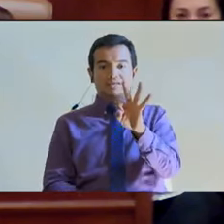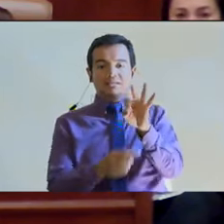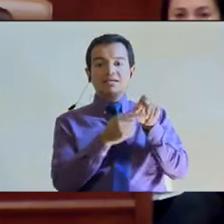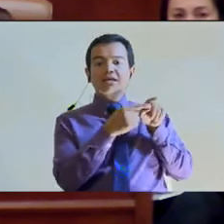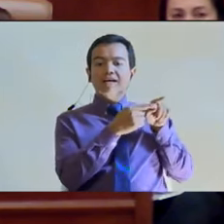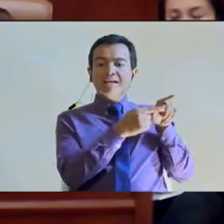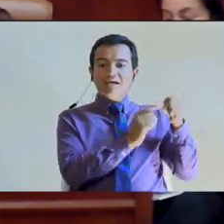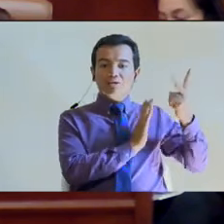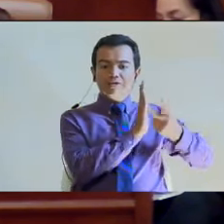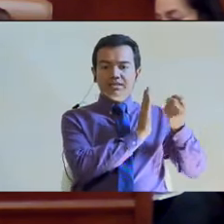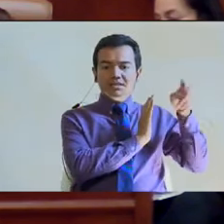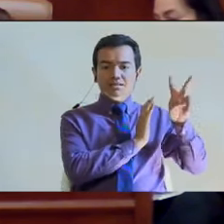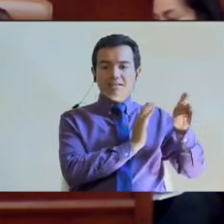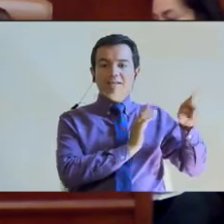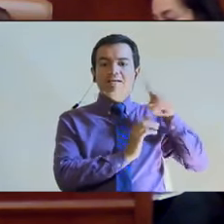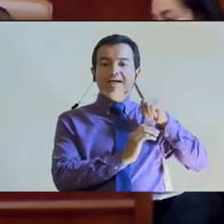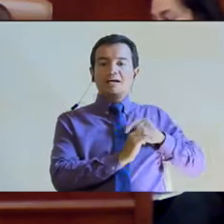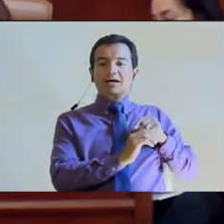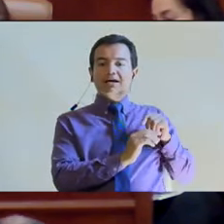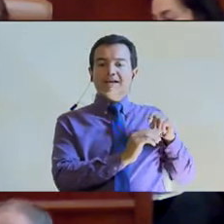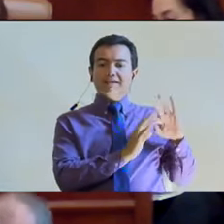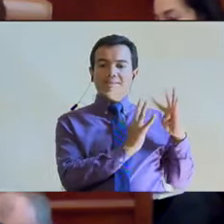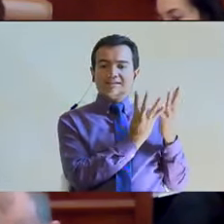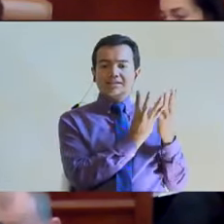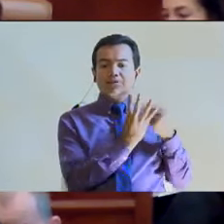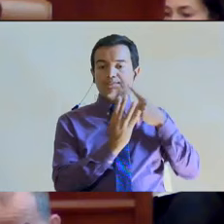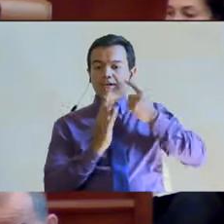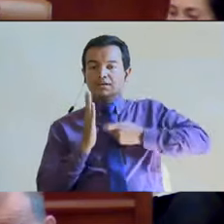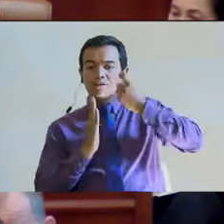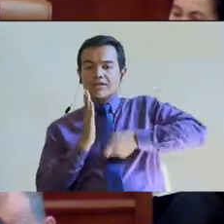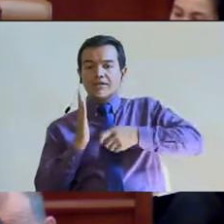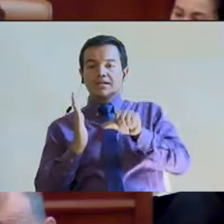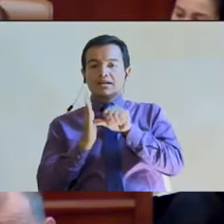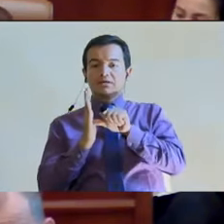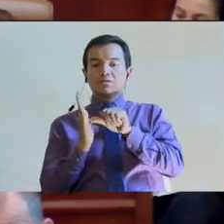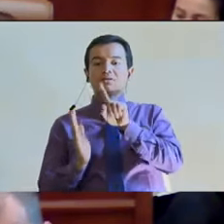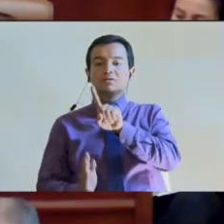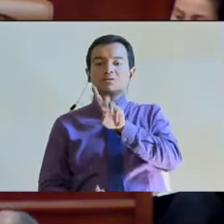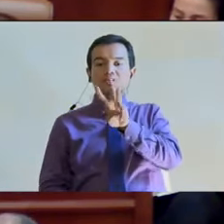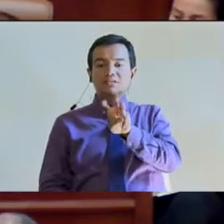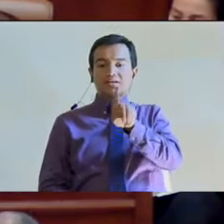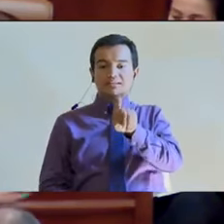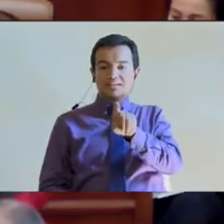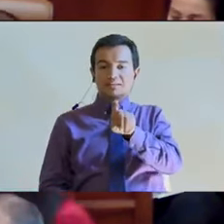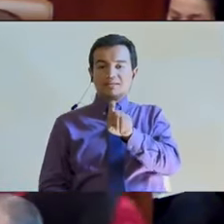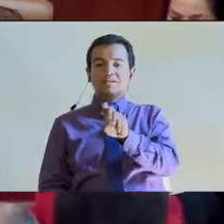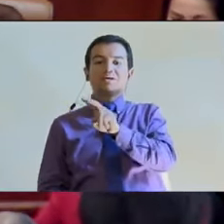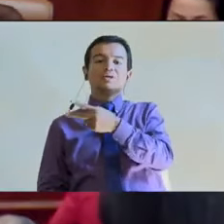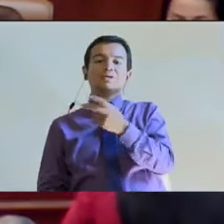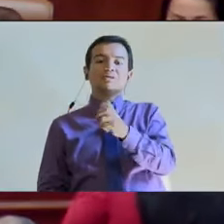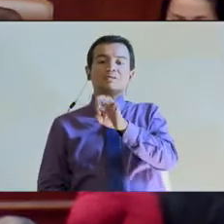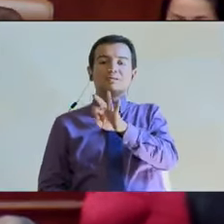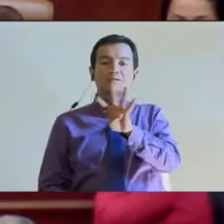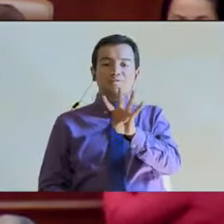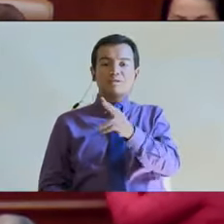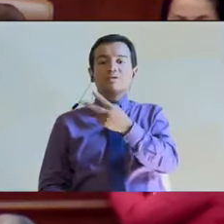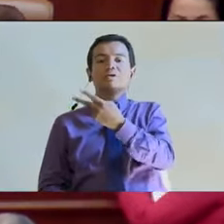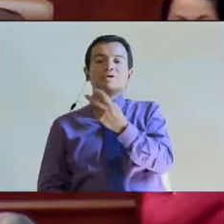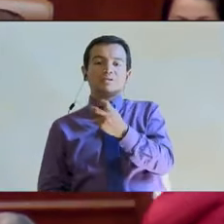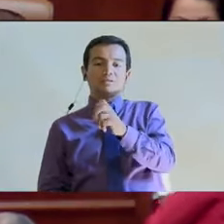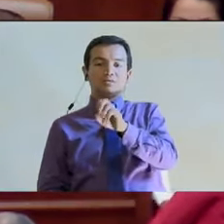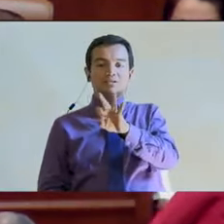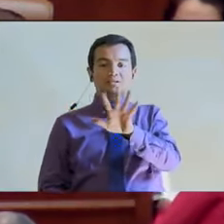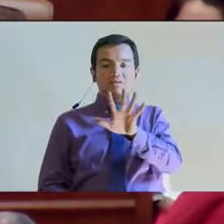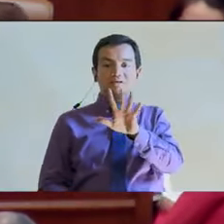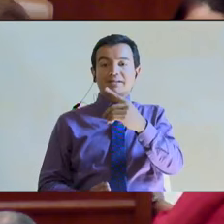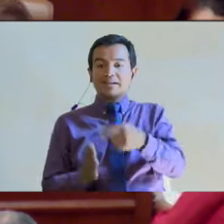senado por medio del cual se modifican los artículos 186 234 235 de la